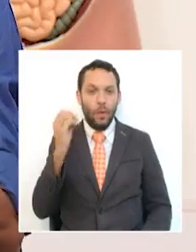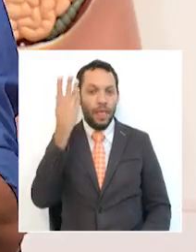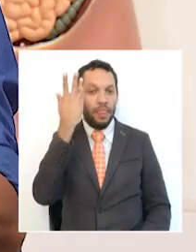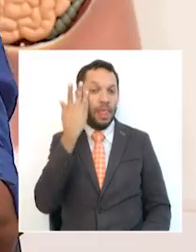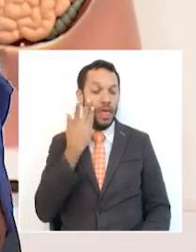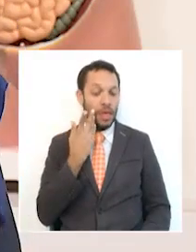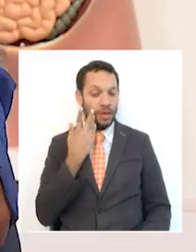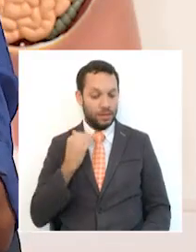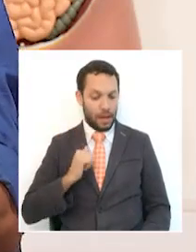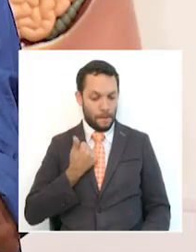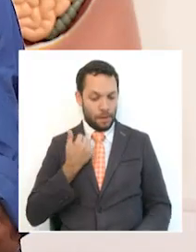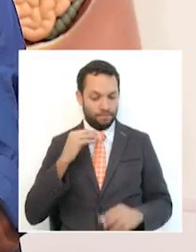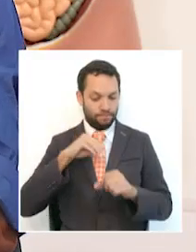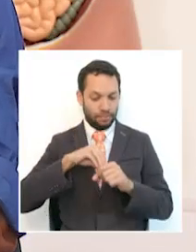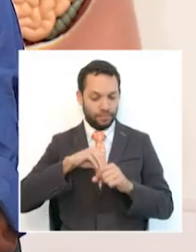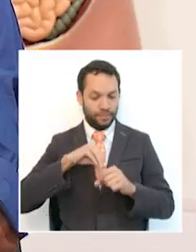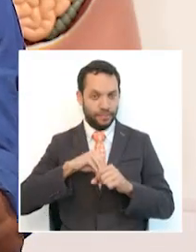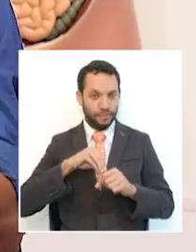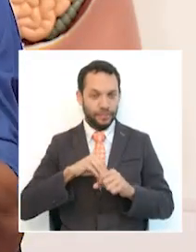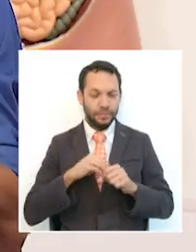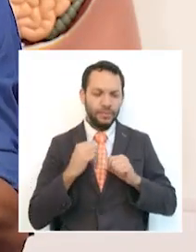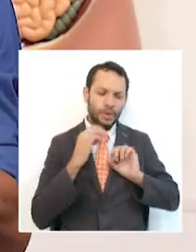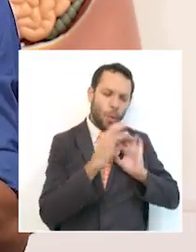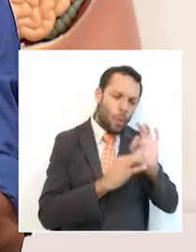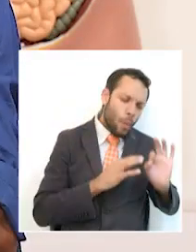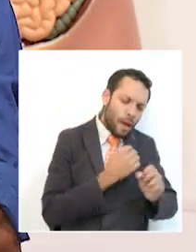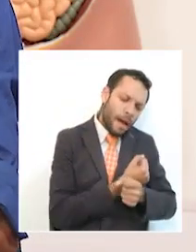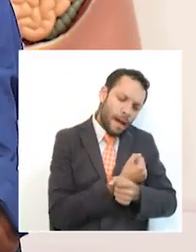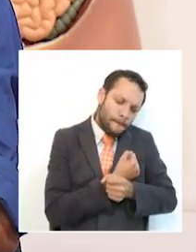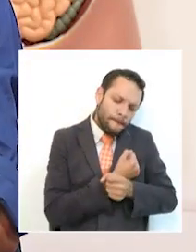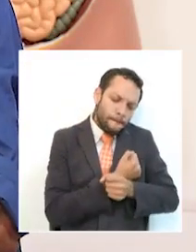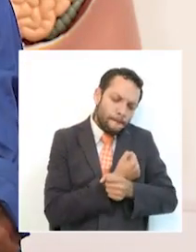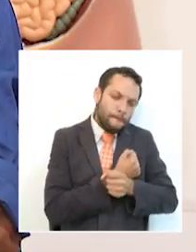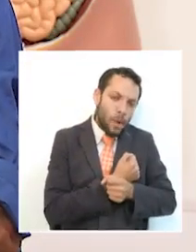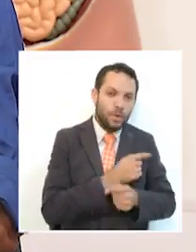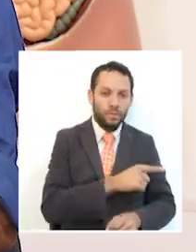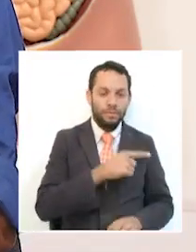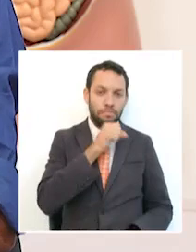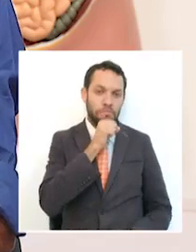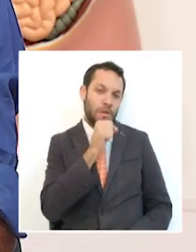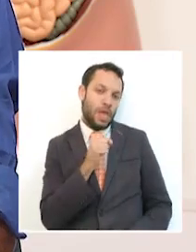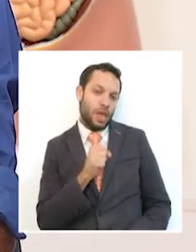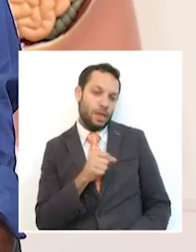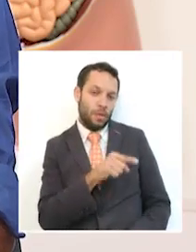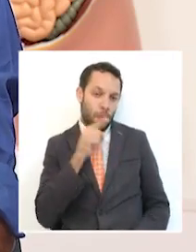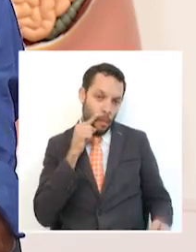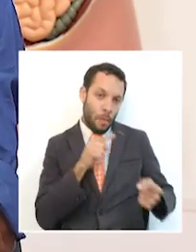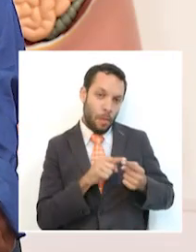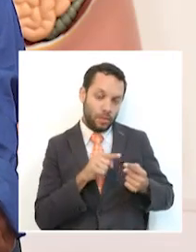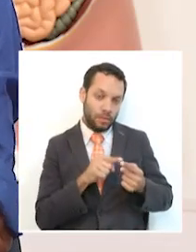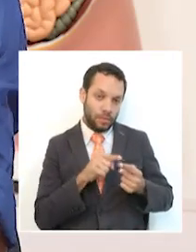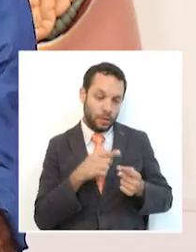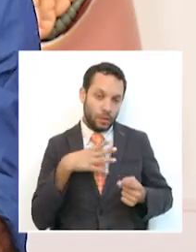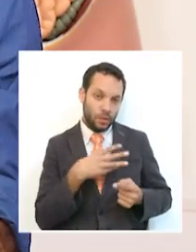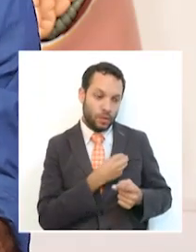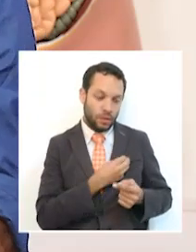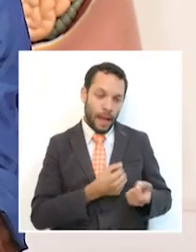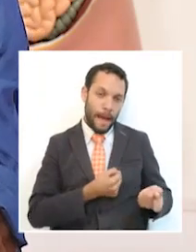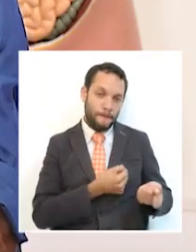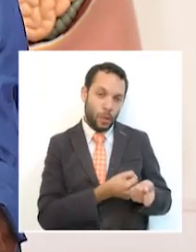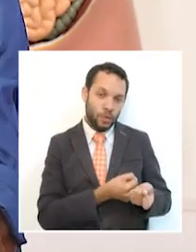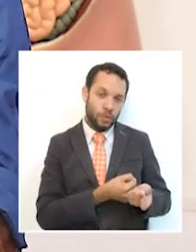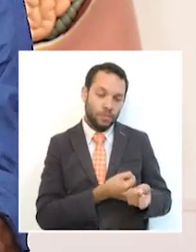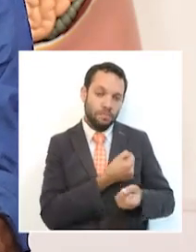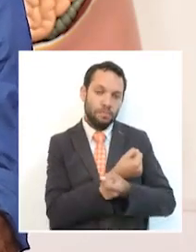fueron de más abrace al adulto mayor porque hago tanto énfasis en el adulto mayor porque ahí empieza la luz para una persona segundo los